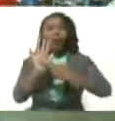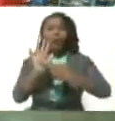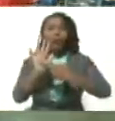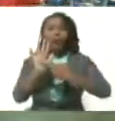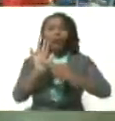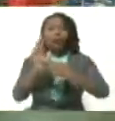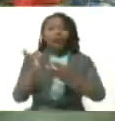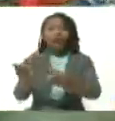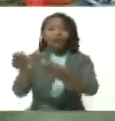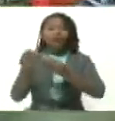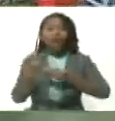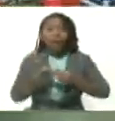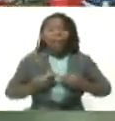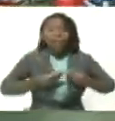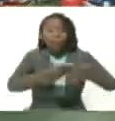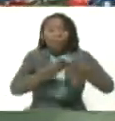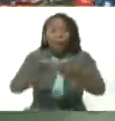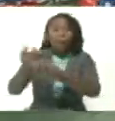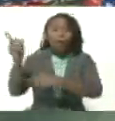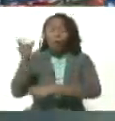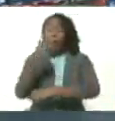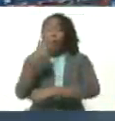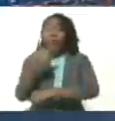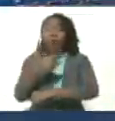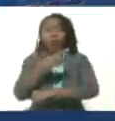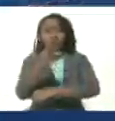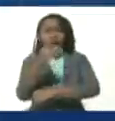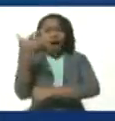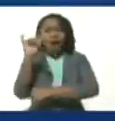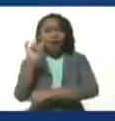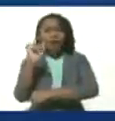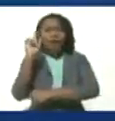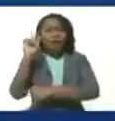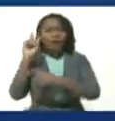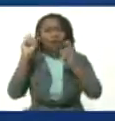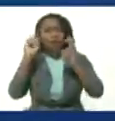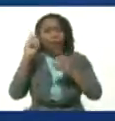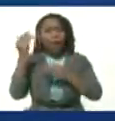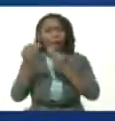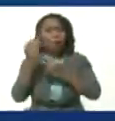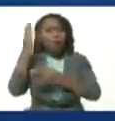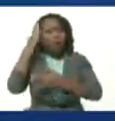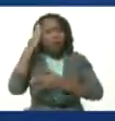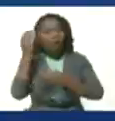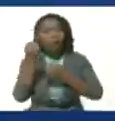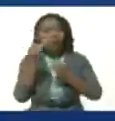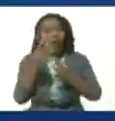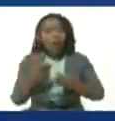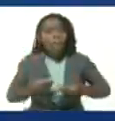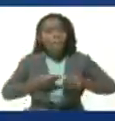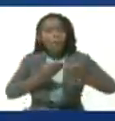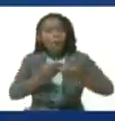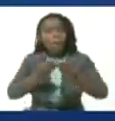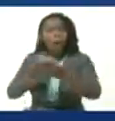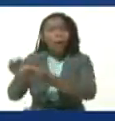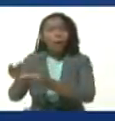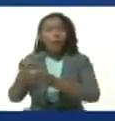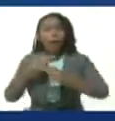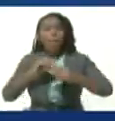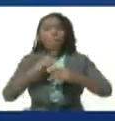la distribución de sus medicamentos. O sea, que ustedes llevan el pulso de la cantidad de producción de medicina